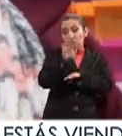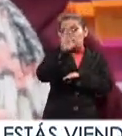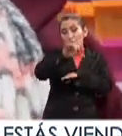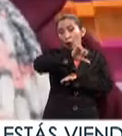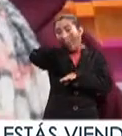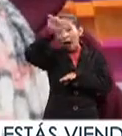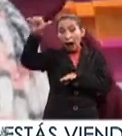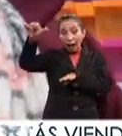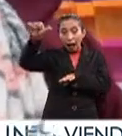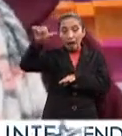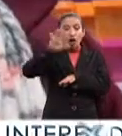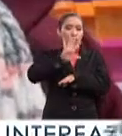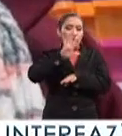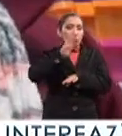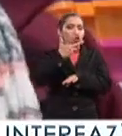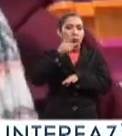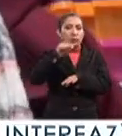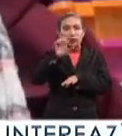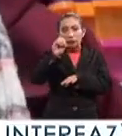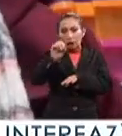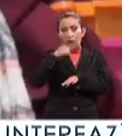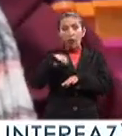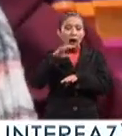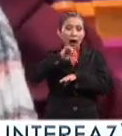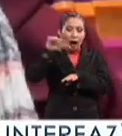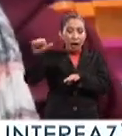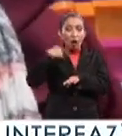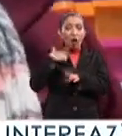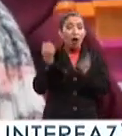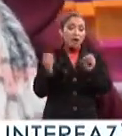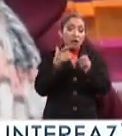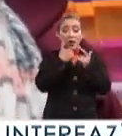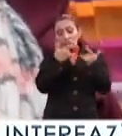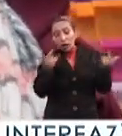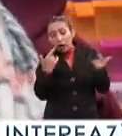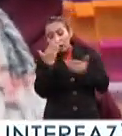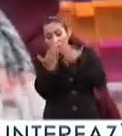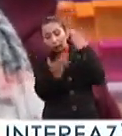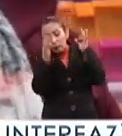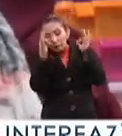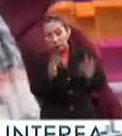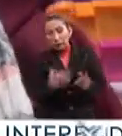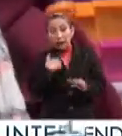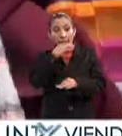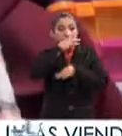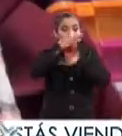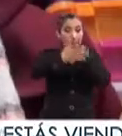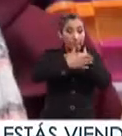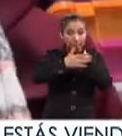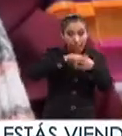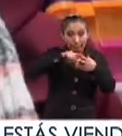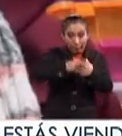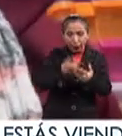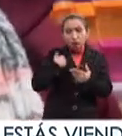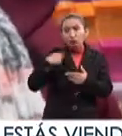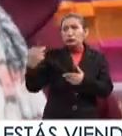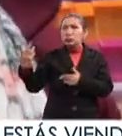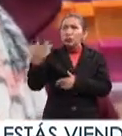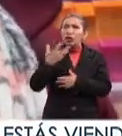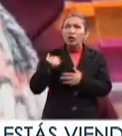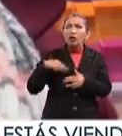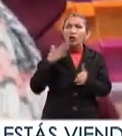8.0 y pues que tuvieras un buen historial académico. Entonces llega la convocatoria, aplicamos